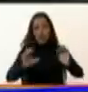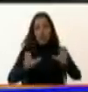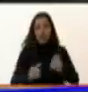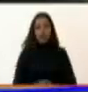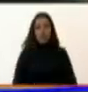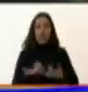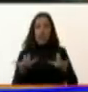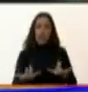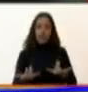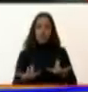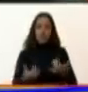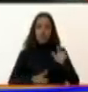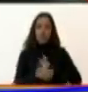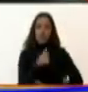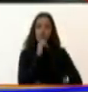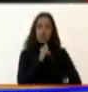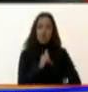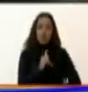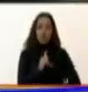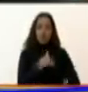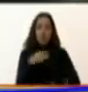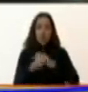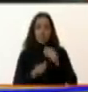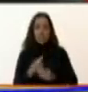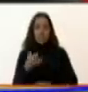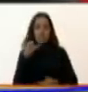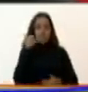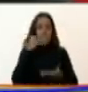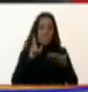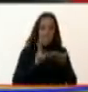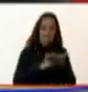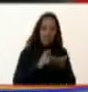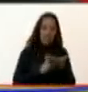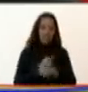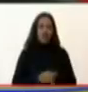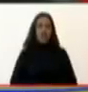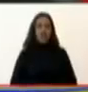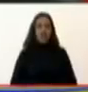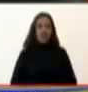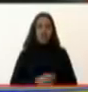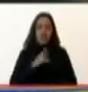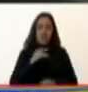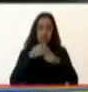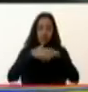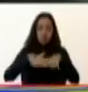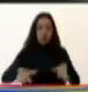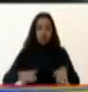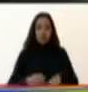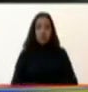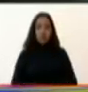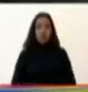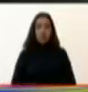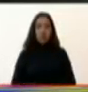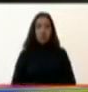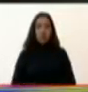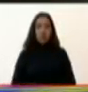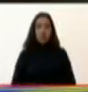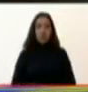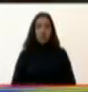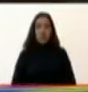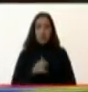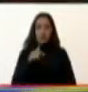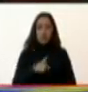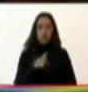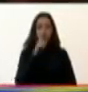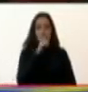medios dominantes son los teléfonos, son las redes sociales, son las redes sociales. Hoy no